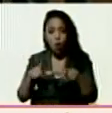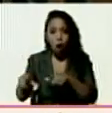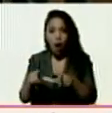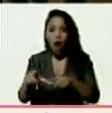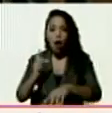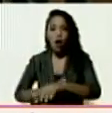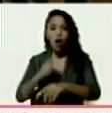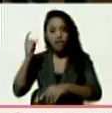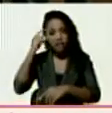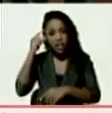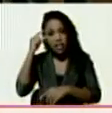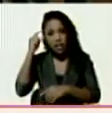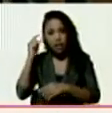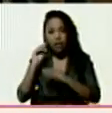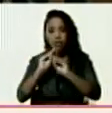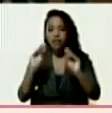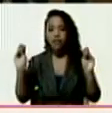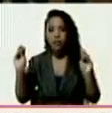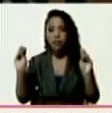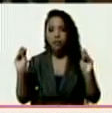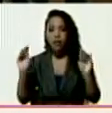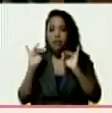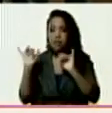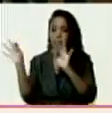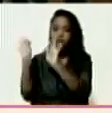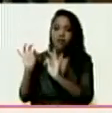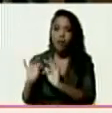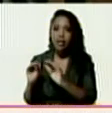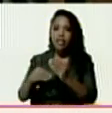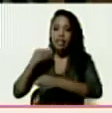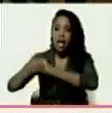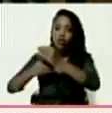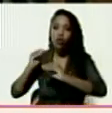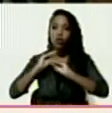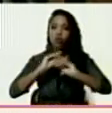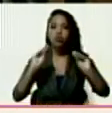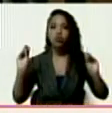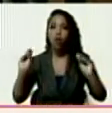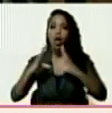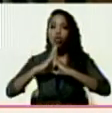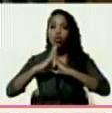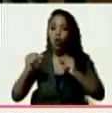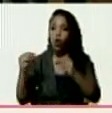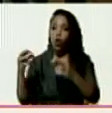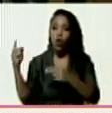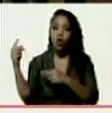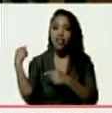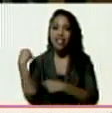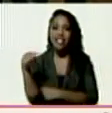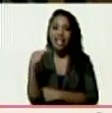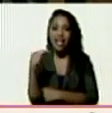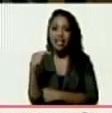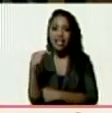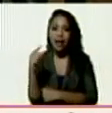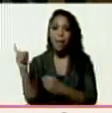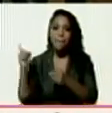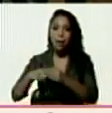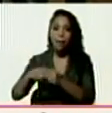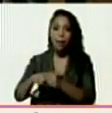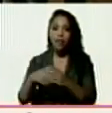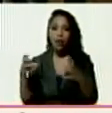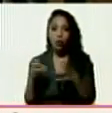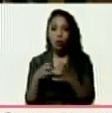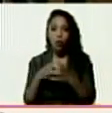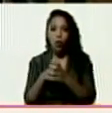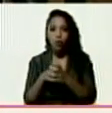convocatoria, de la misma manera se le hizo el llamado a los restantes miembros de la Junta Directiva